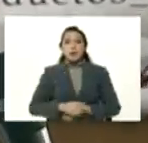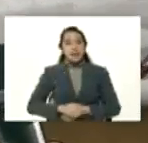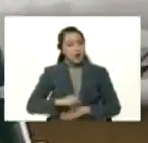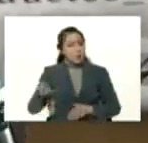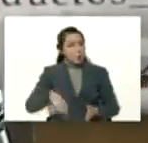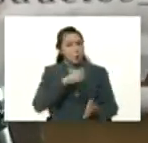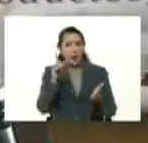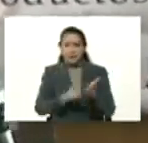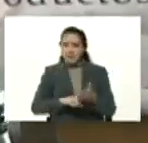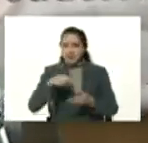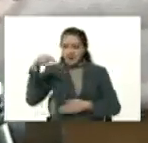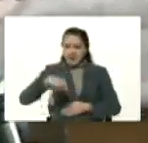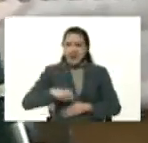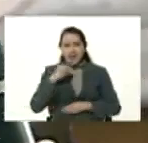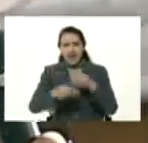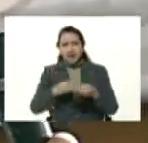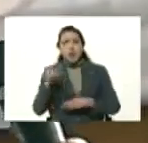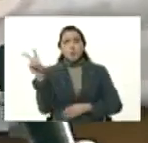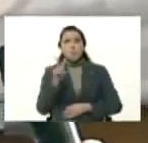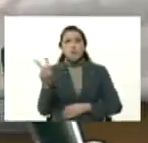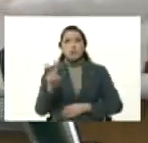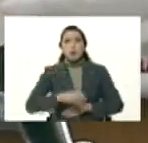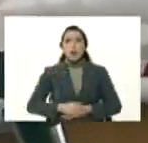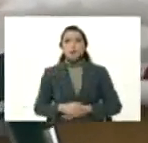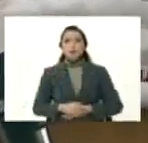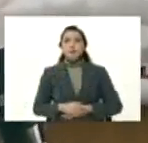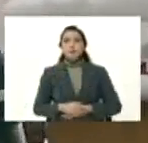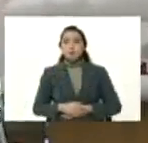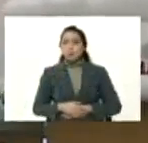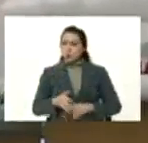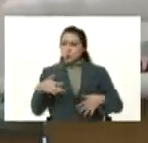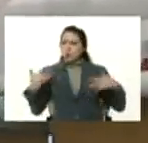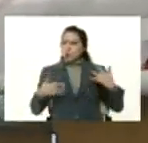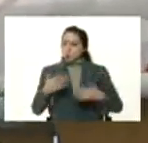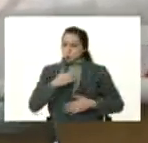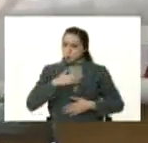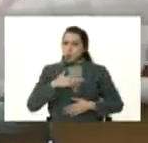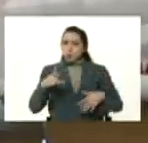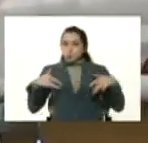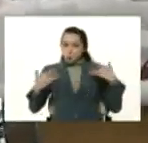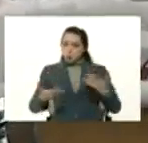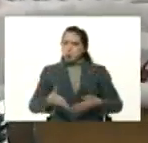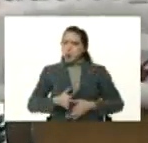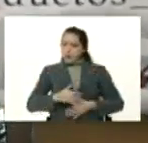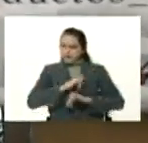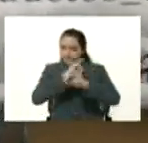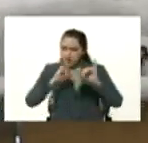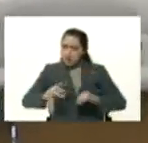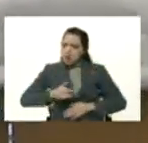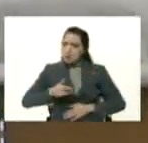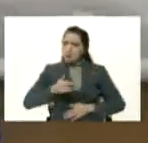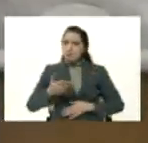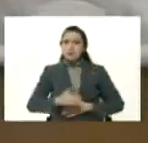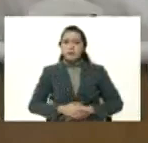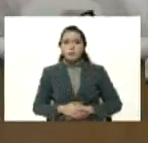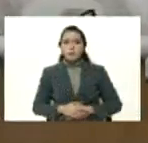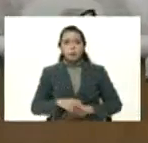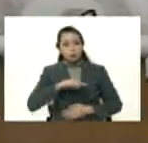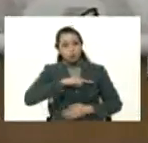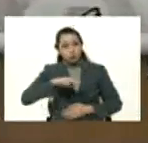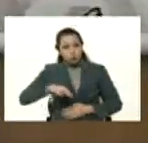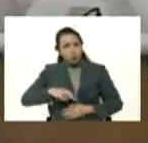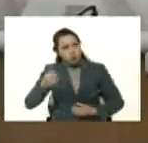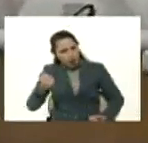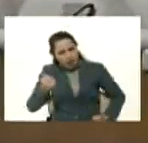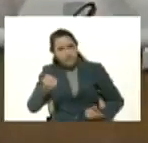100% venezolano, bueno. Mano de obra. Eso me alegra mucho. Sí. Me llena de felicidad, sí, que podamos